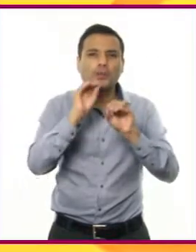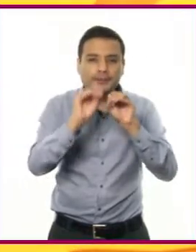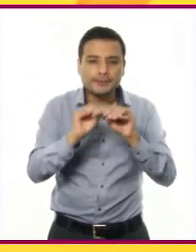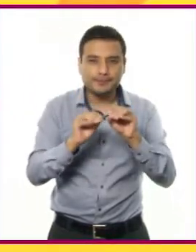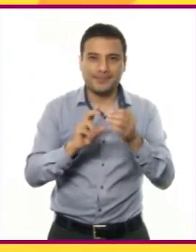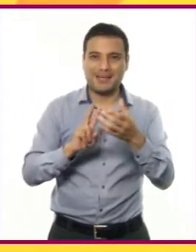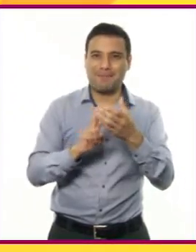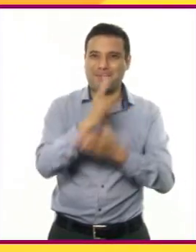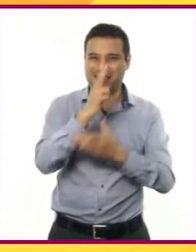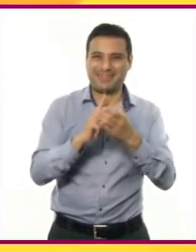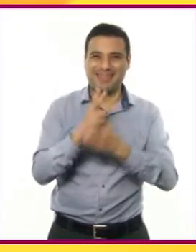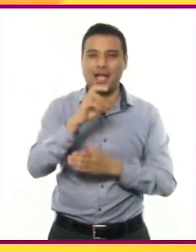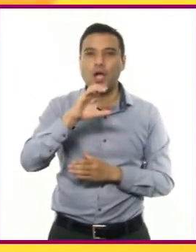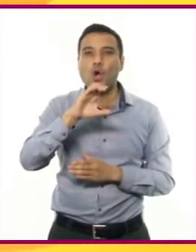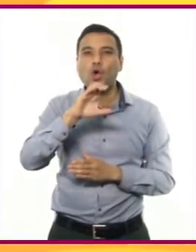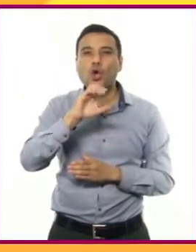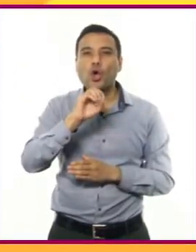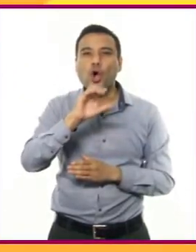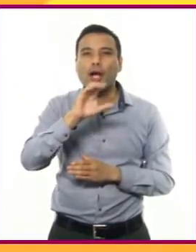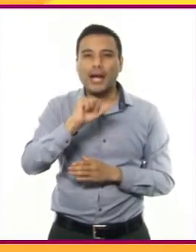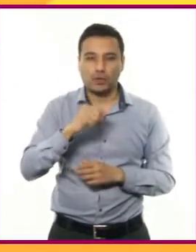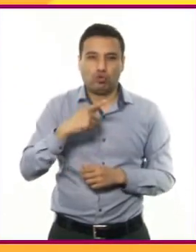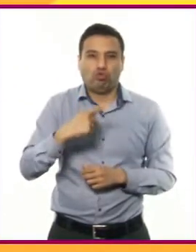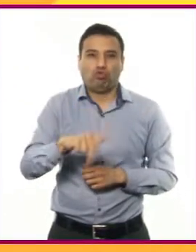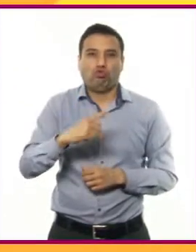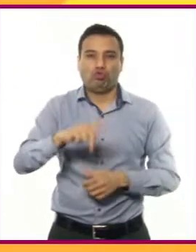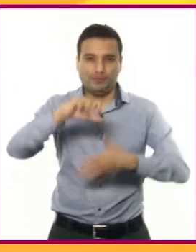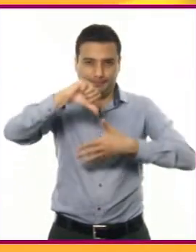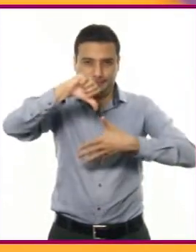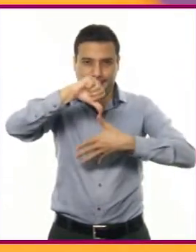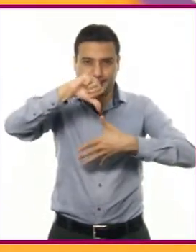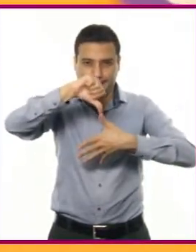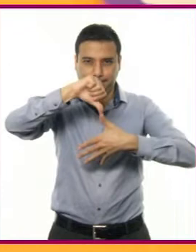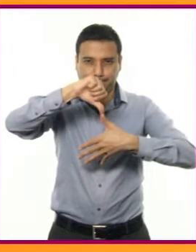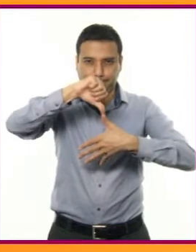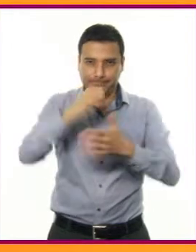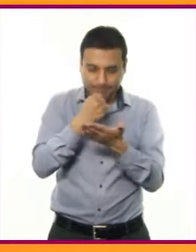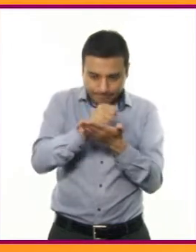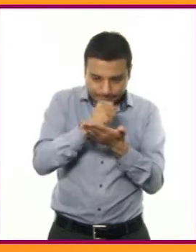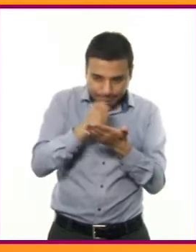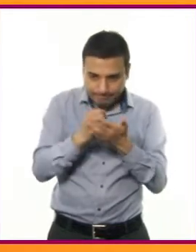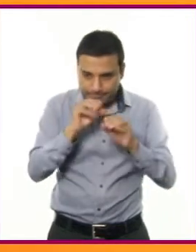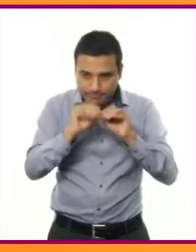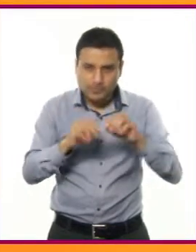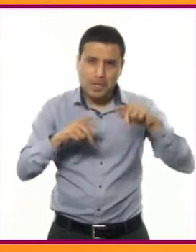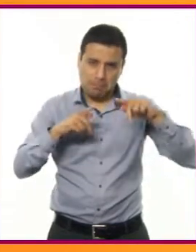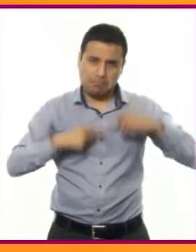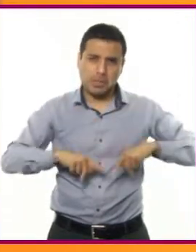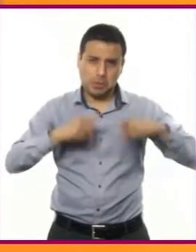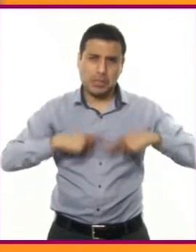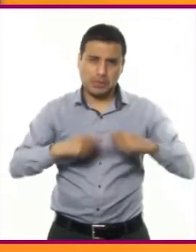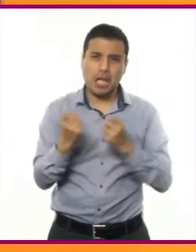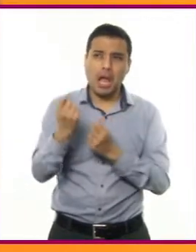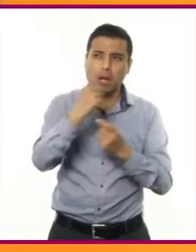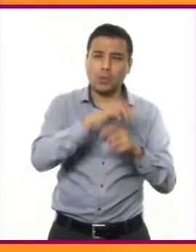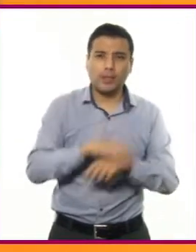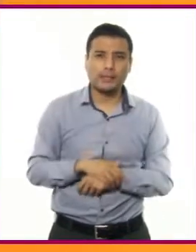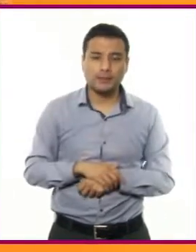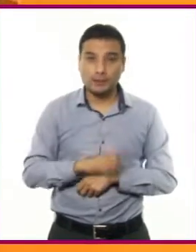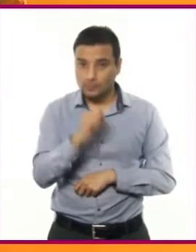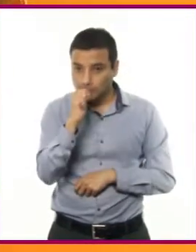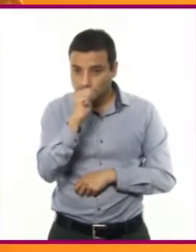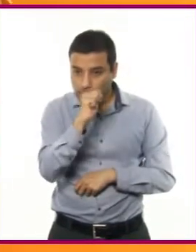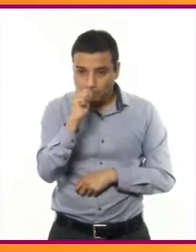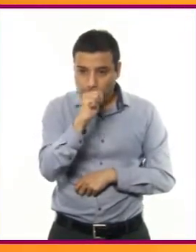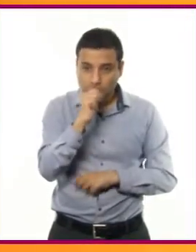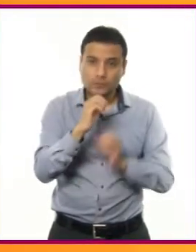la planta de coca, nativa de América del Sur. Algunas personas aspiran el polvo de cocaína por la nariz